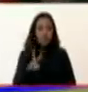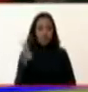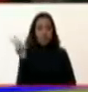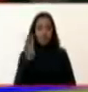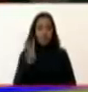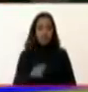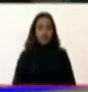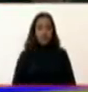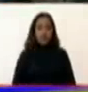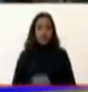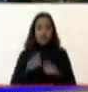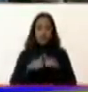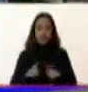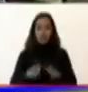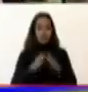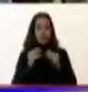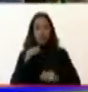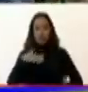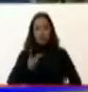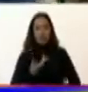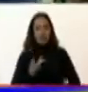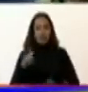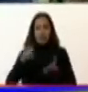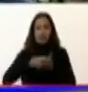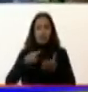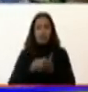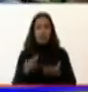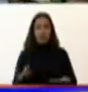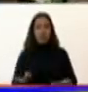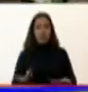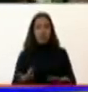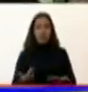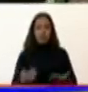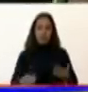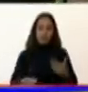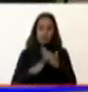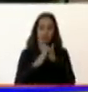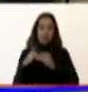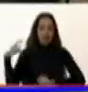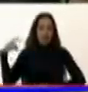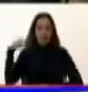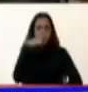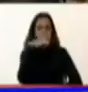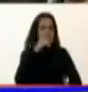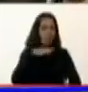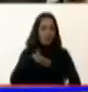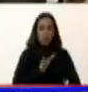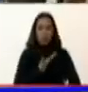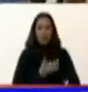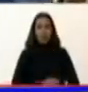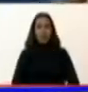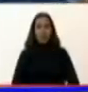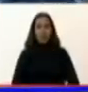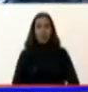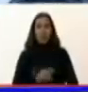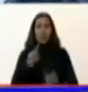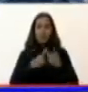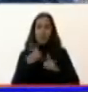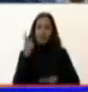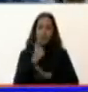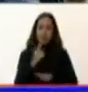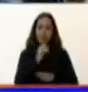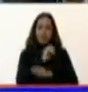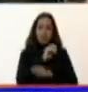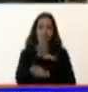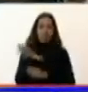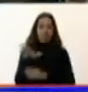pueden, es muy caro venir acá. Y con las sanciones, las aerolíneas no nos dejan. Pero hay que transmitir la verdad